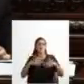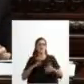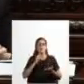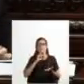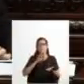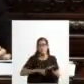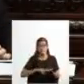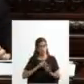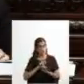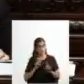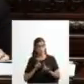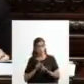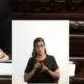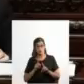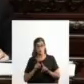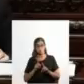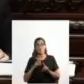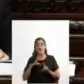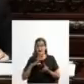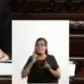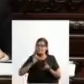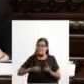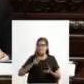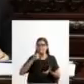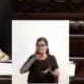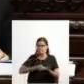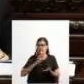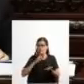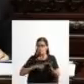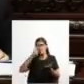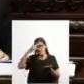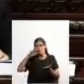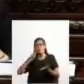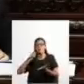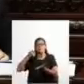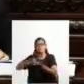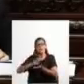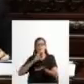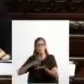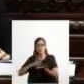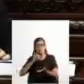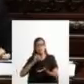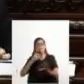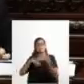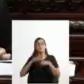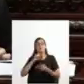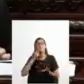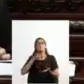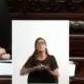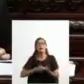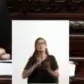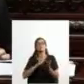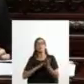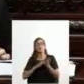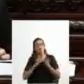impuestos. No, señor. Hay que pagar impuestos, el sector agropecuario tiene que pagar impuestos. Lo que tiene que pagar es sobre la